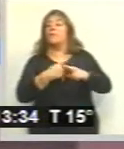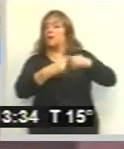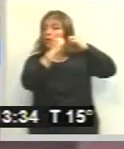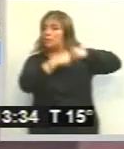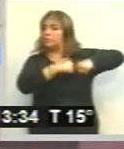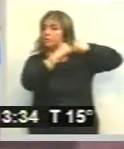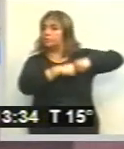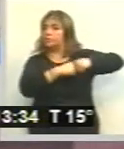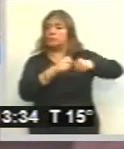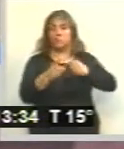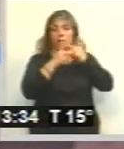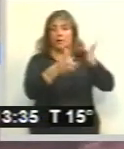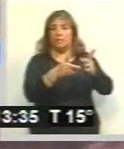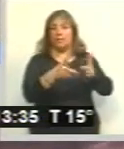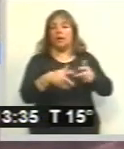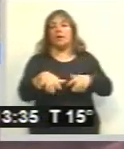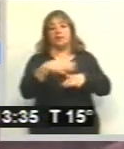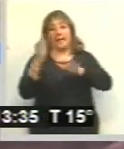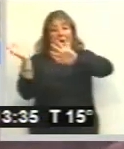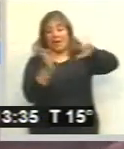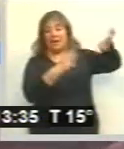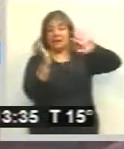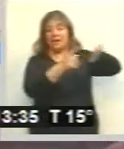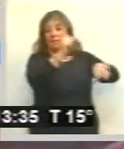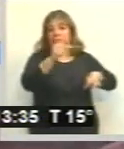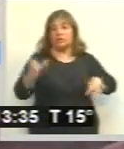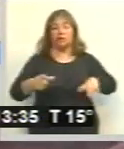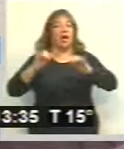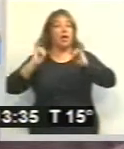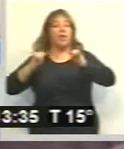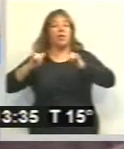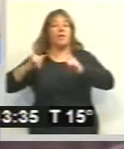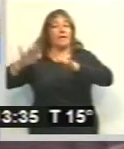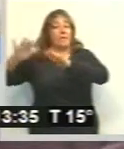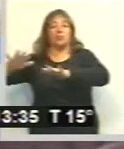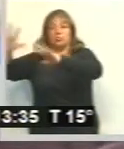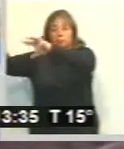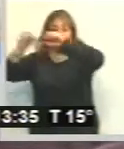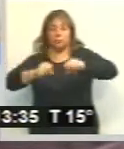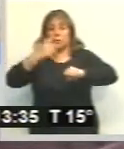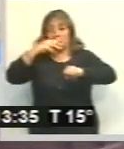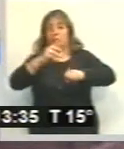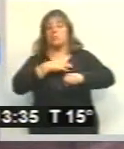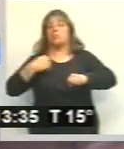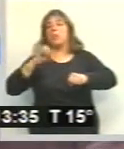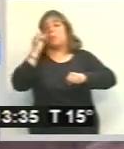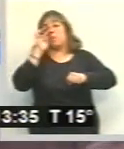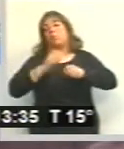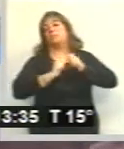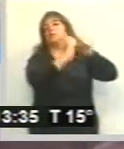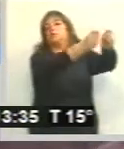clandestina. Como le decía, se realiza el despeje, se resguarda a los adolescentes que luego son entregados a sus familiares y en este caso